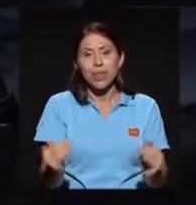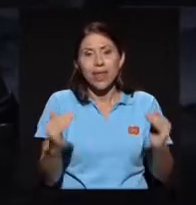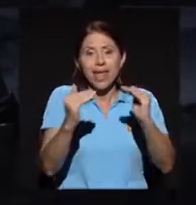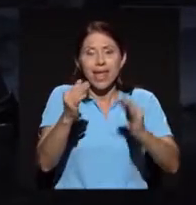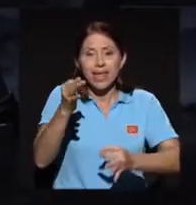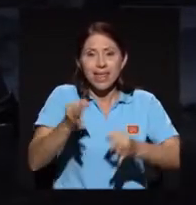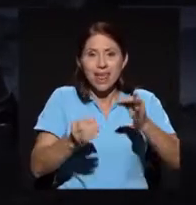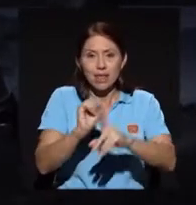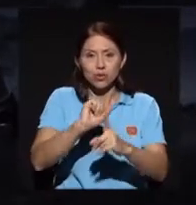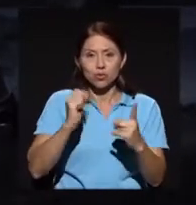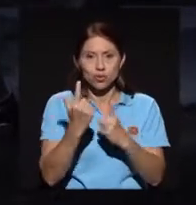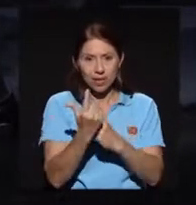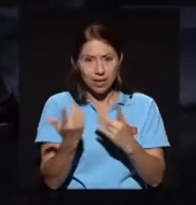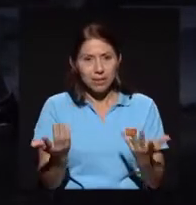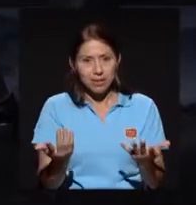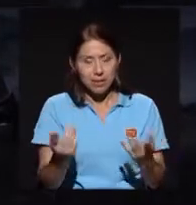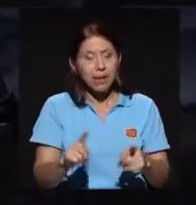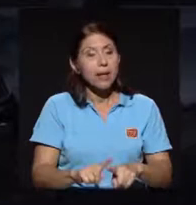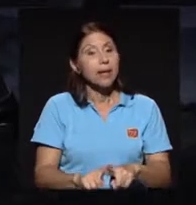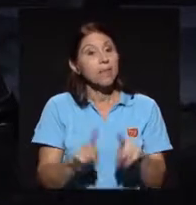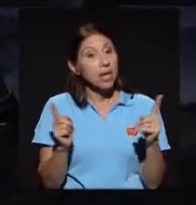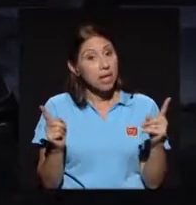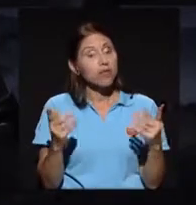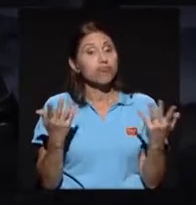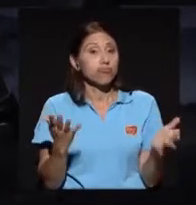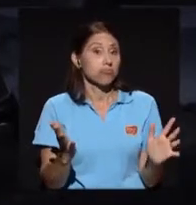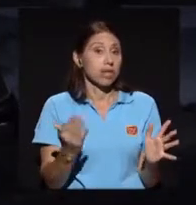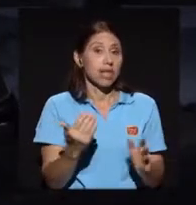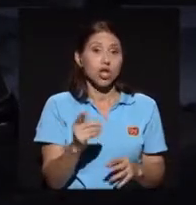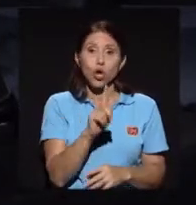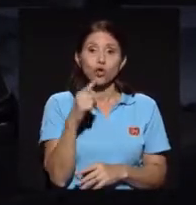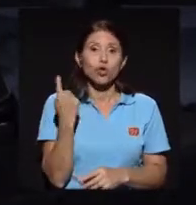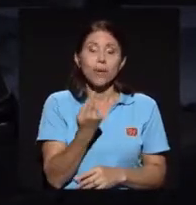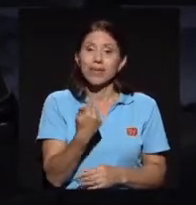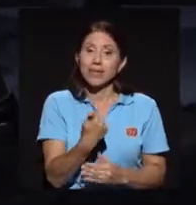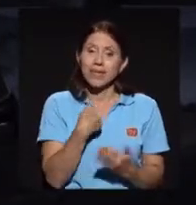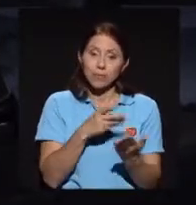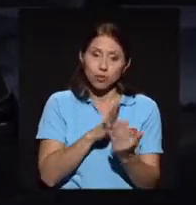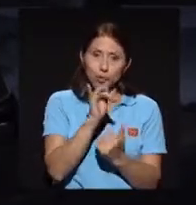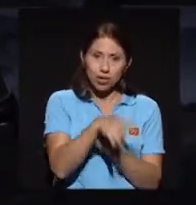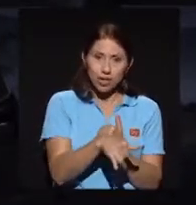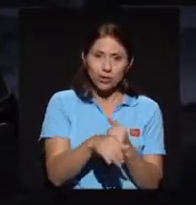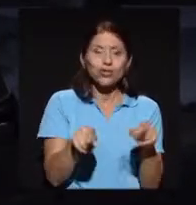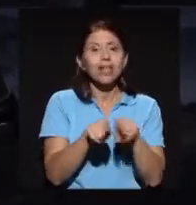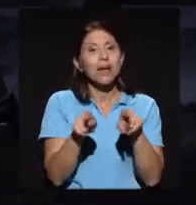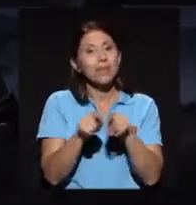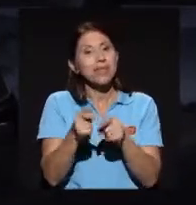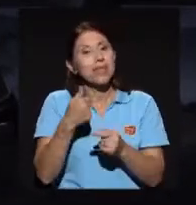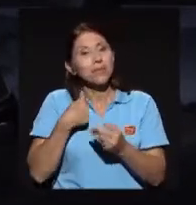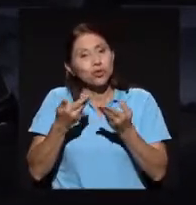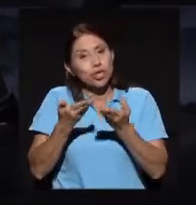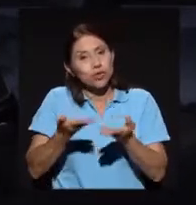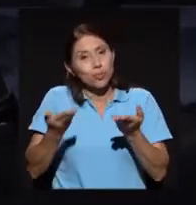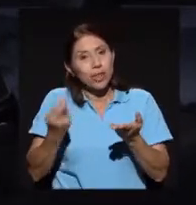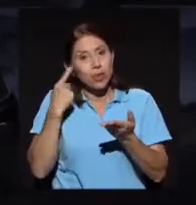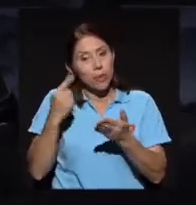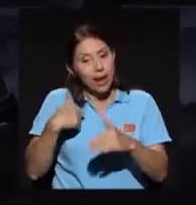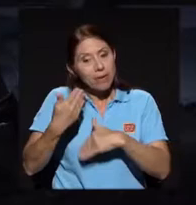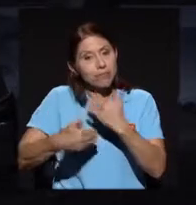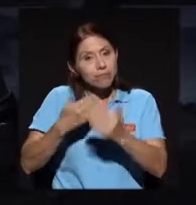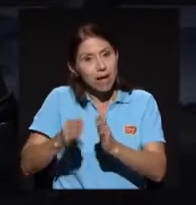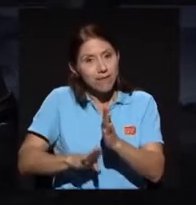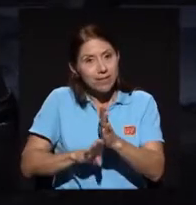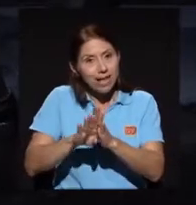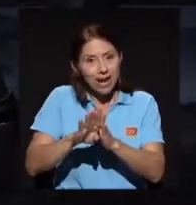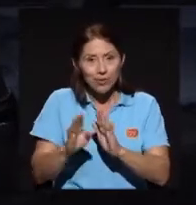en sus impactos pero el hecho es que tenemos no sólo entonces los proyectos sino inclusive el instrumento para avanzar los si